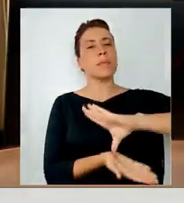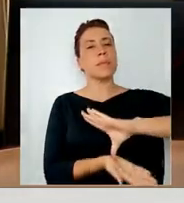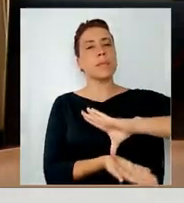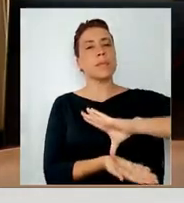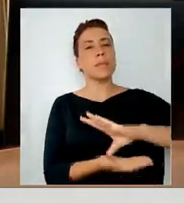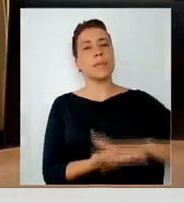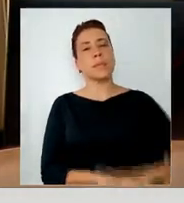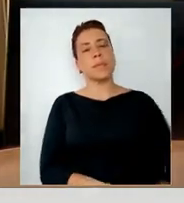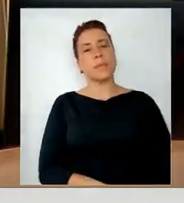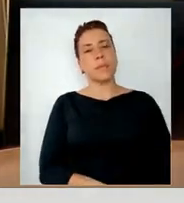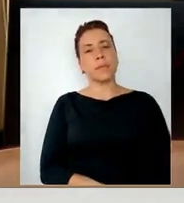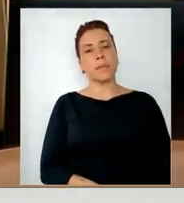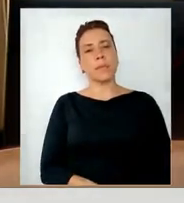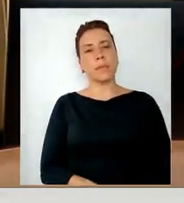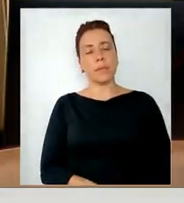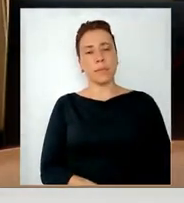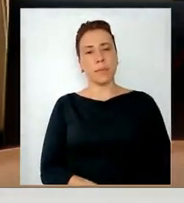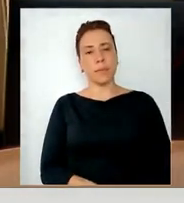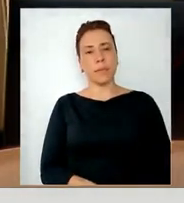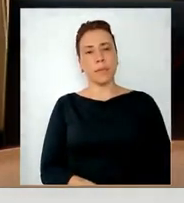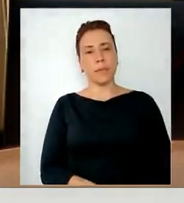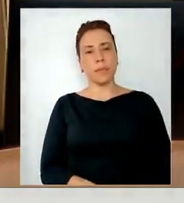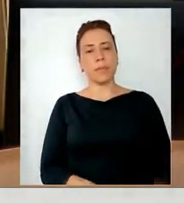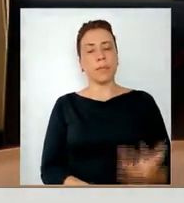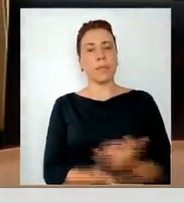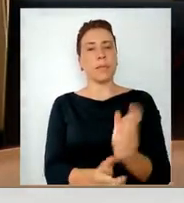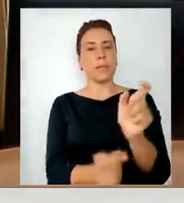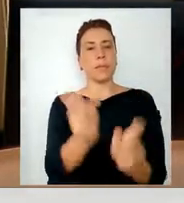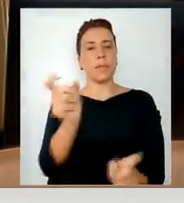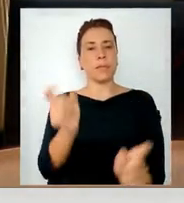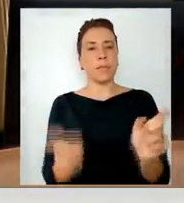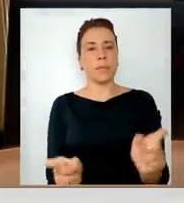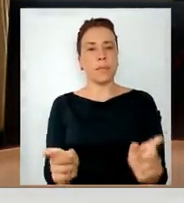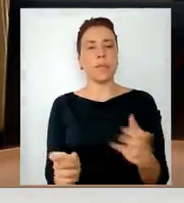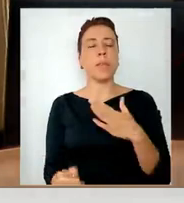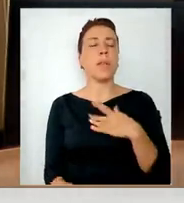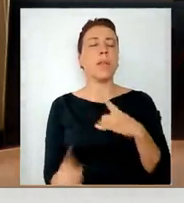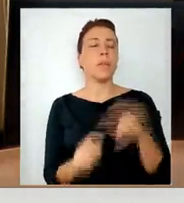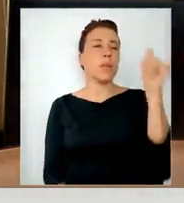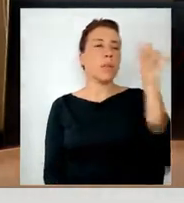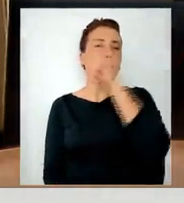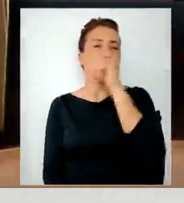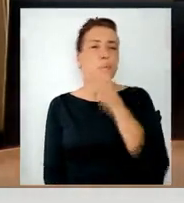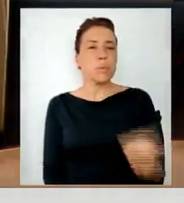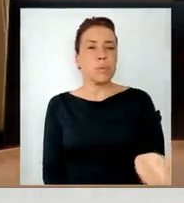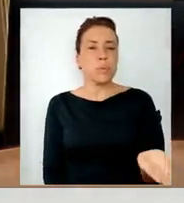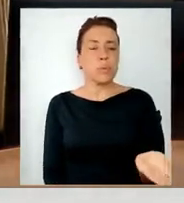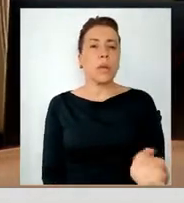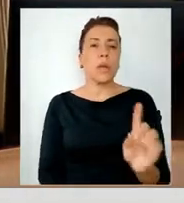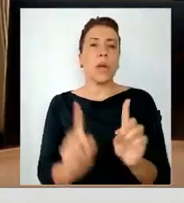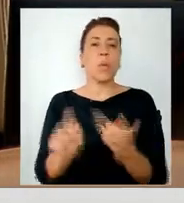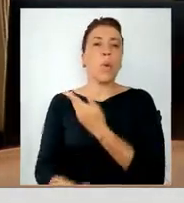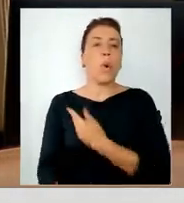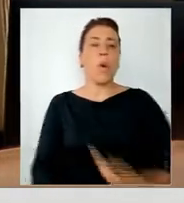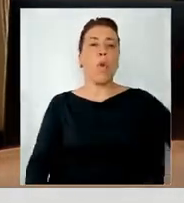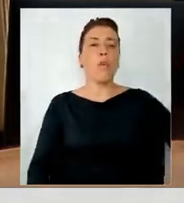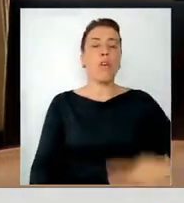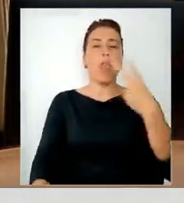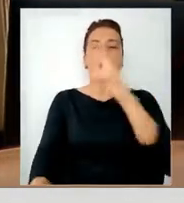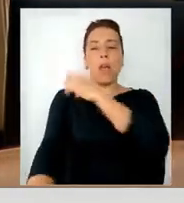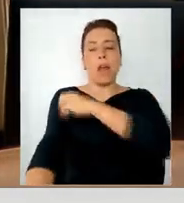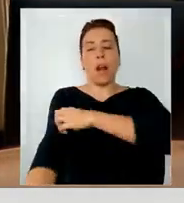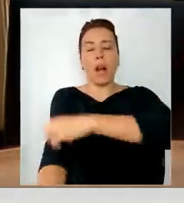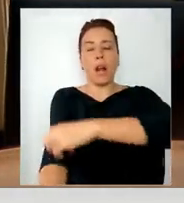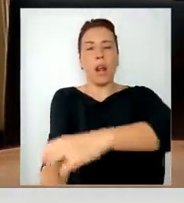hay personas que están tratando de enlodar a algunos gobiernos regionales al gobernador